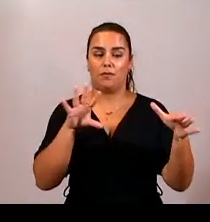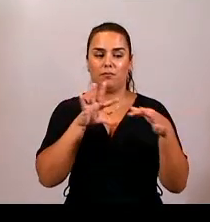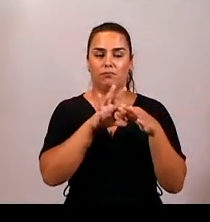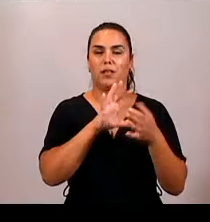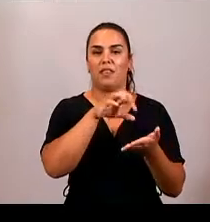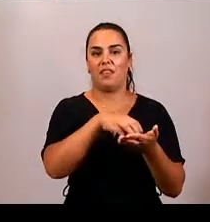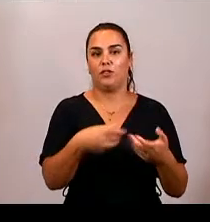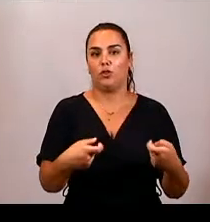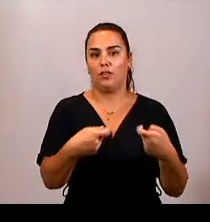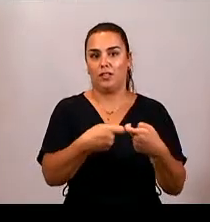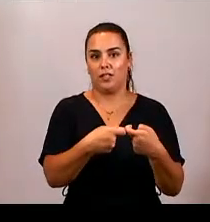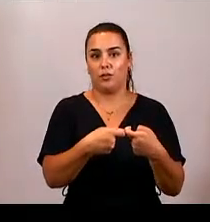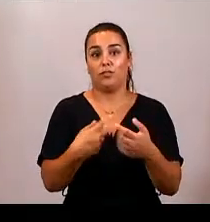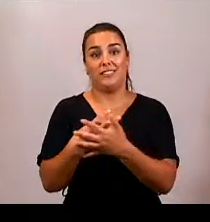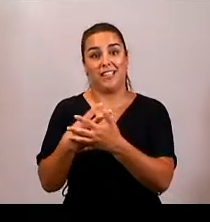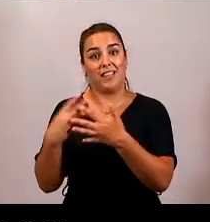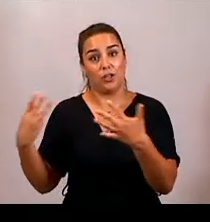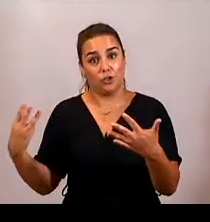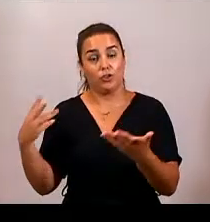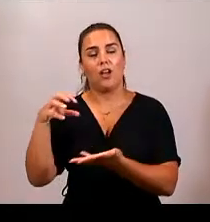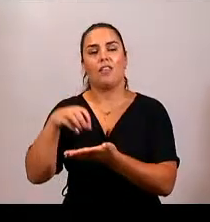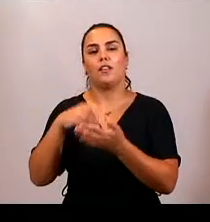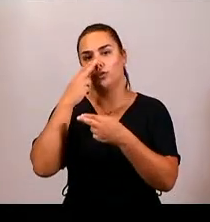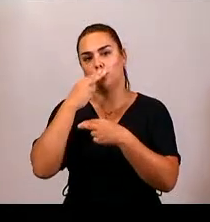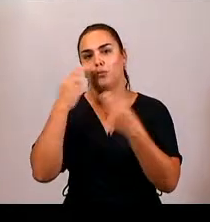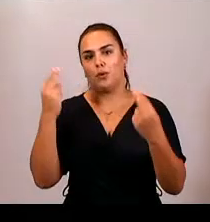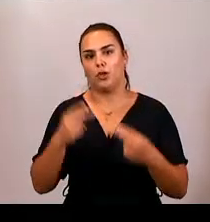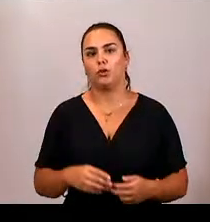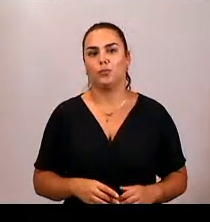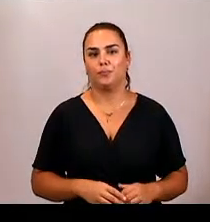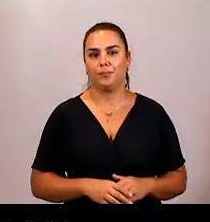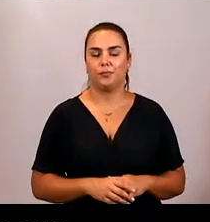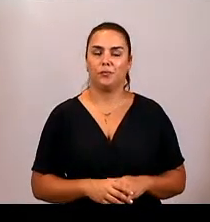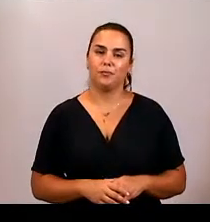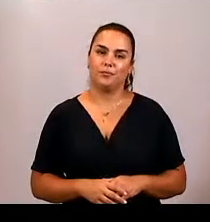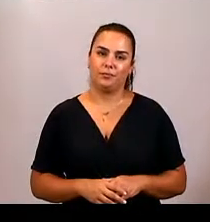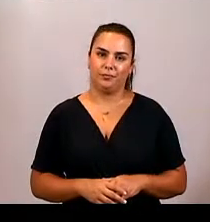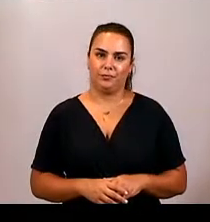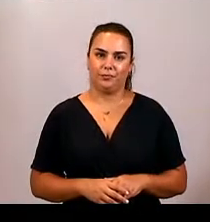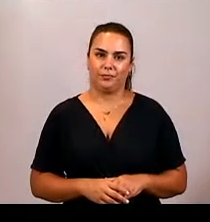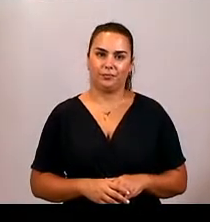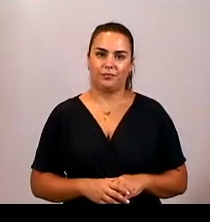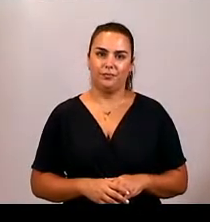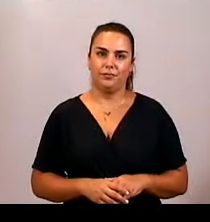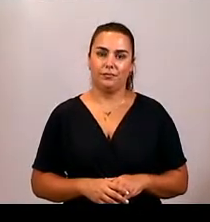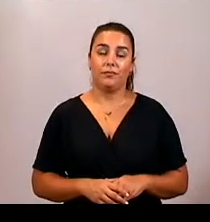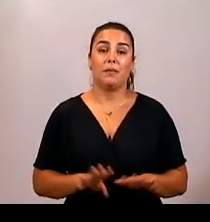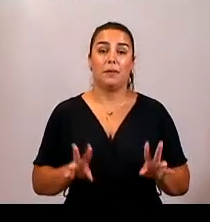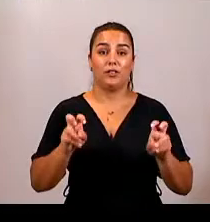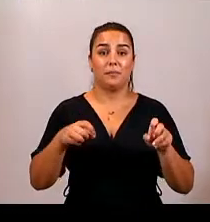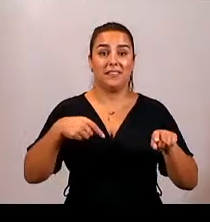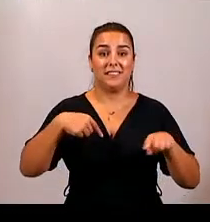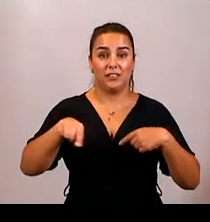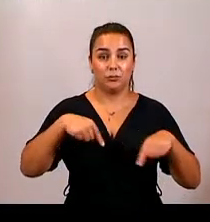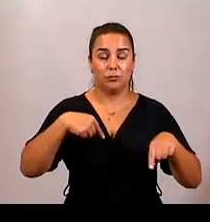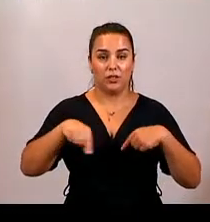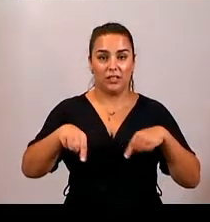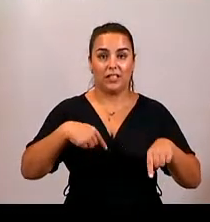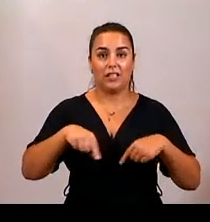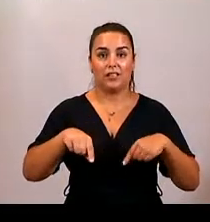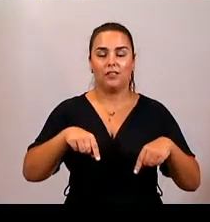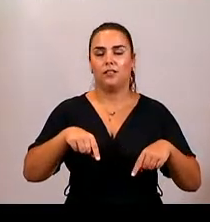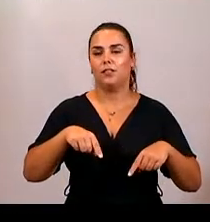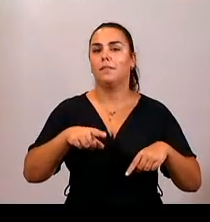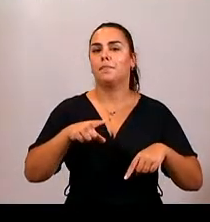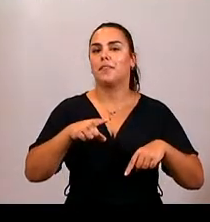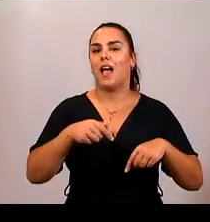centros concertados y 18 a centros públicos. En cuanto al transporte,